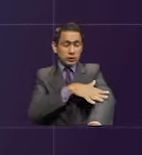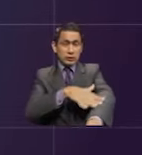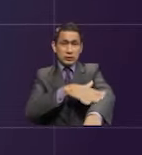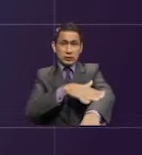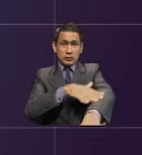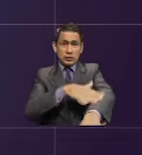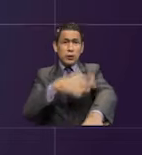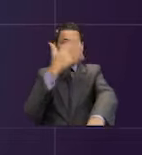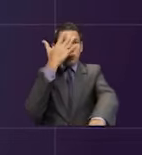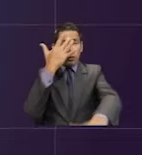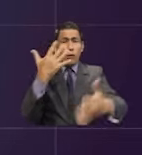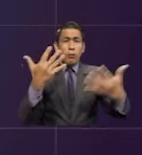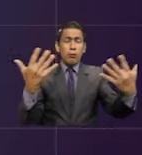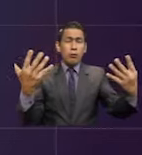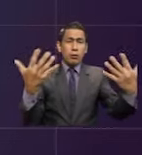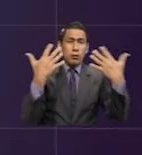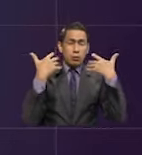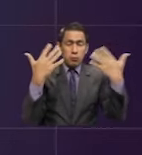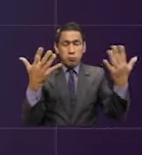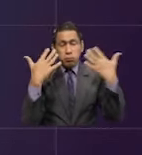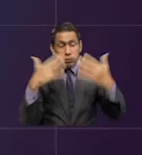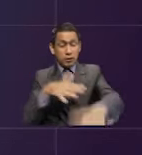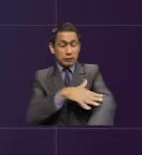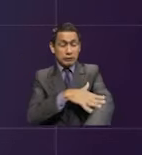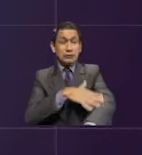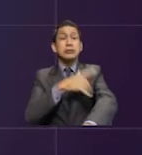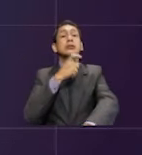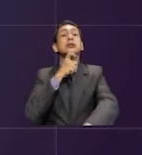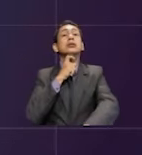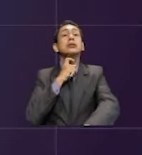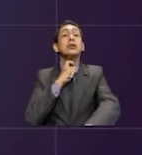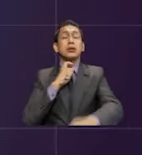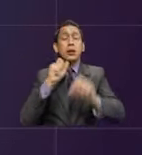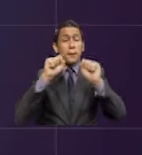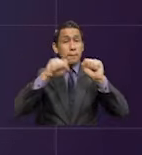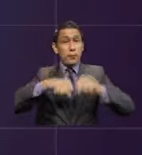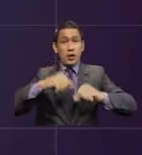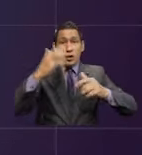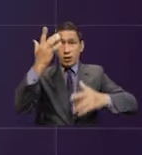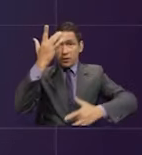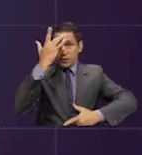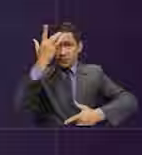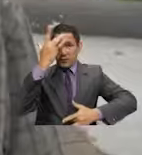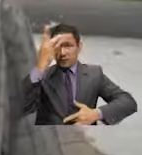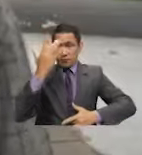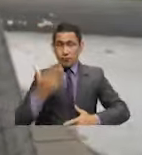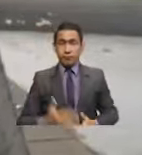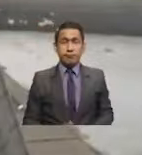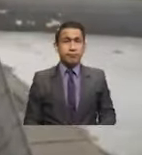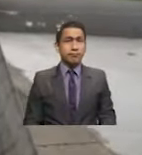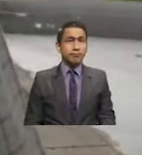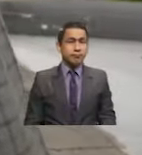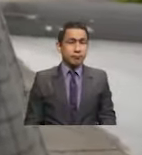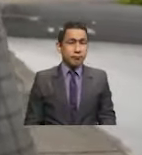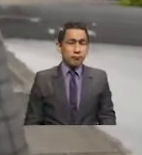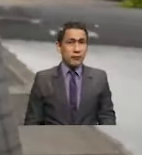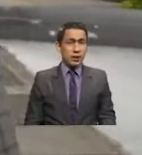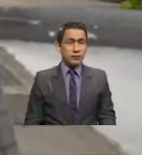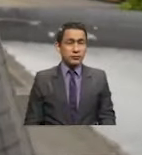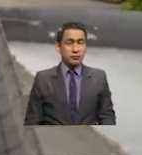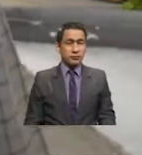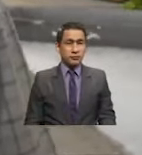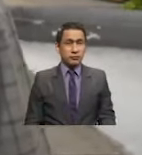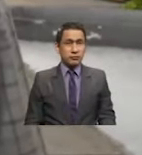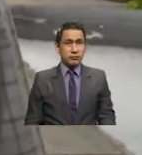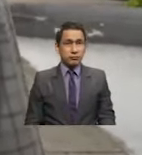exceso de calor, la piel se deshidrata, lo cual produce abscesos conocidos como nacidos. Tratamos